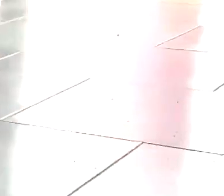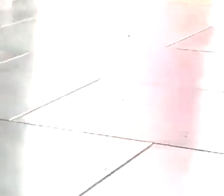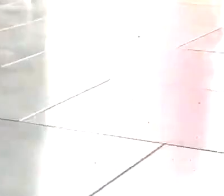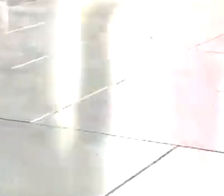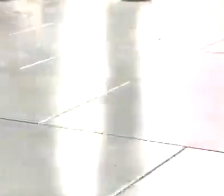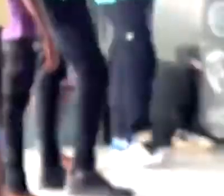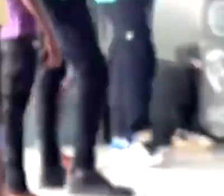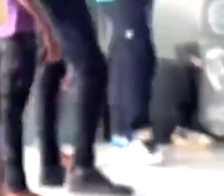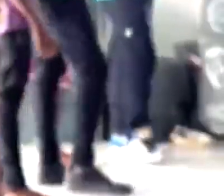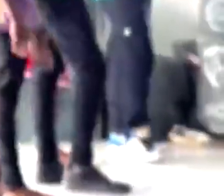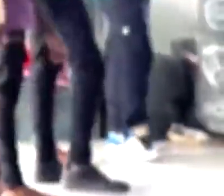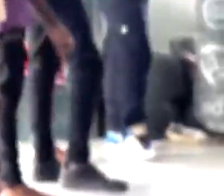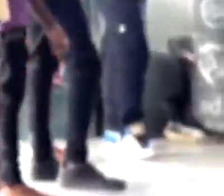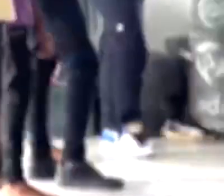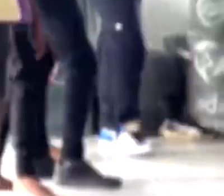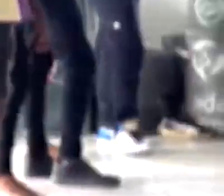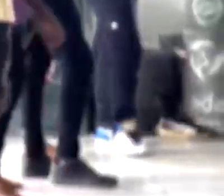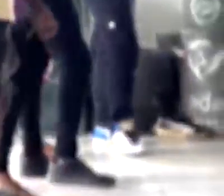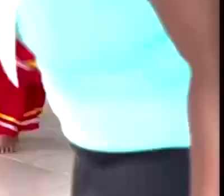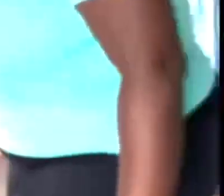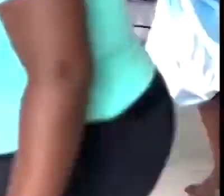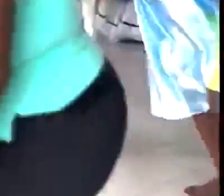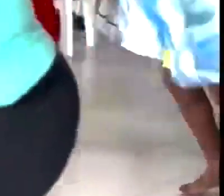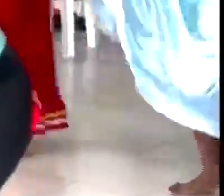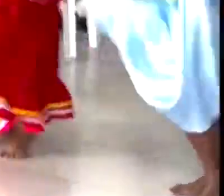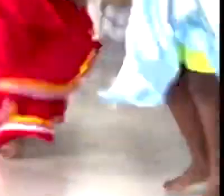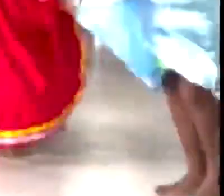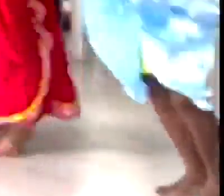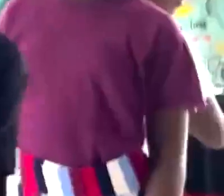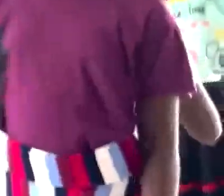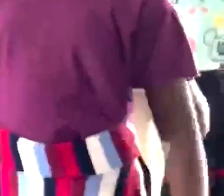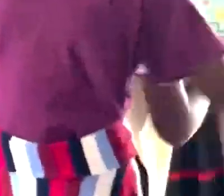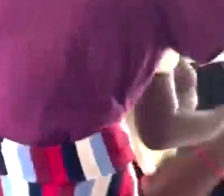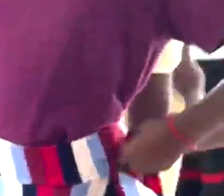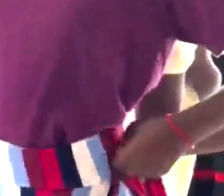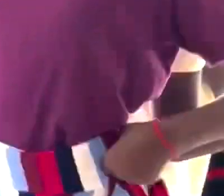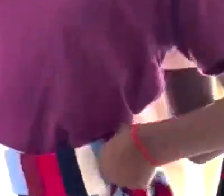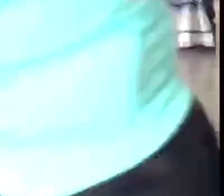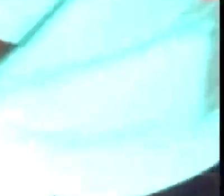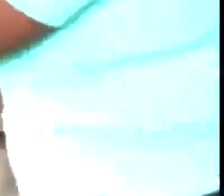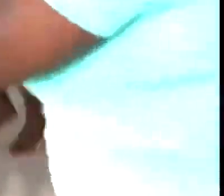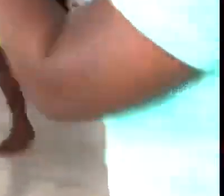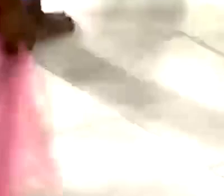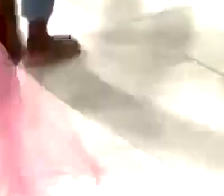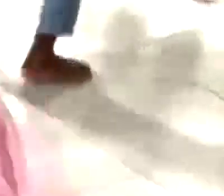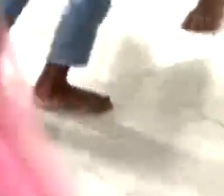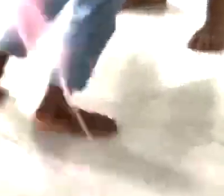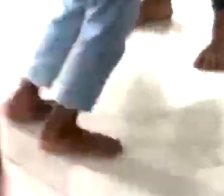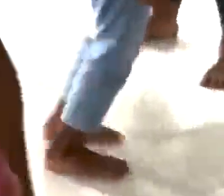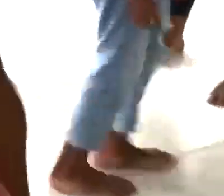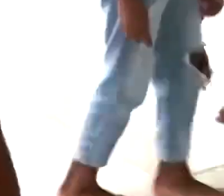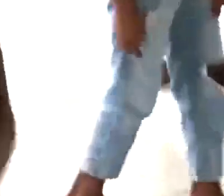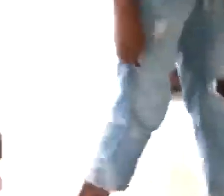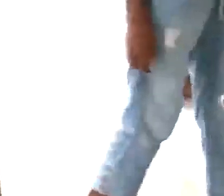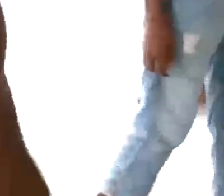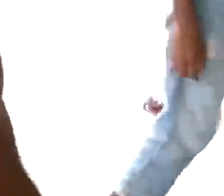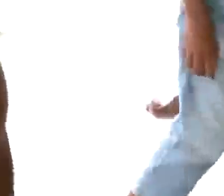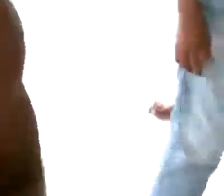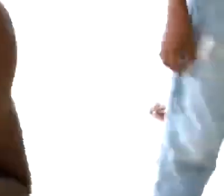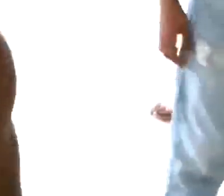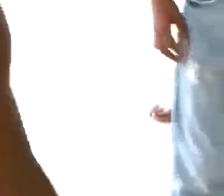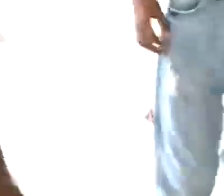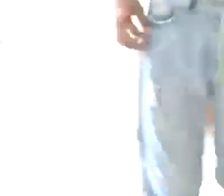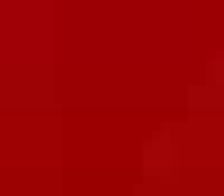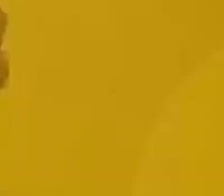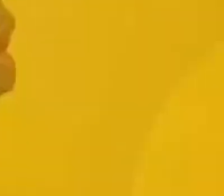sea mucho más ameno, que los niños se sientan bien y de que todo pueda salir pues de la mejor manera y de que ellos realmente les quede inculcado el conocimiento que le